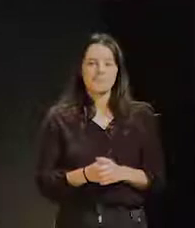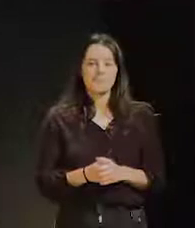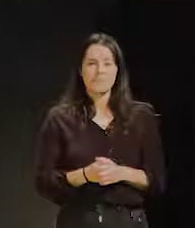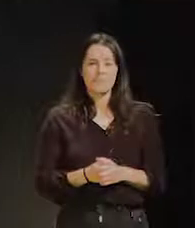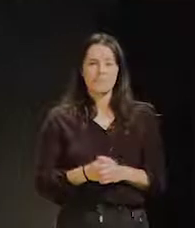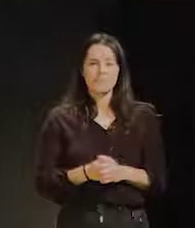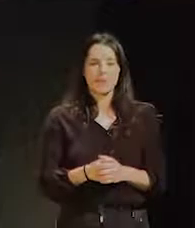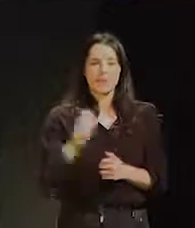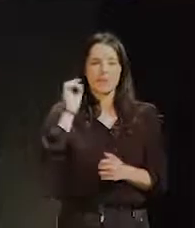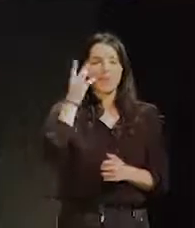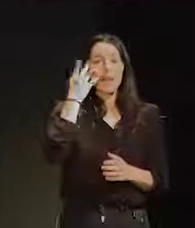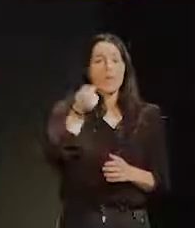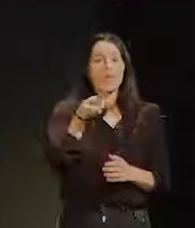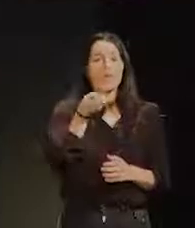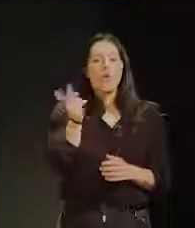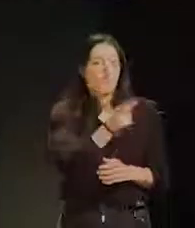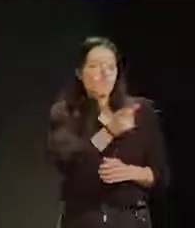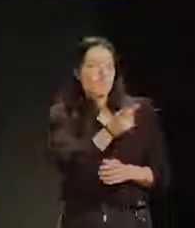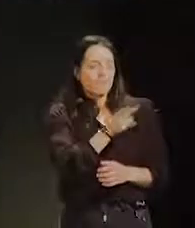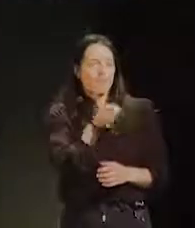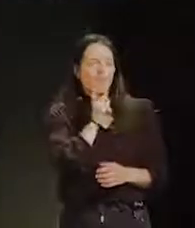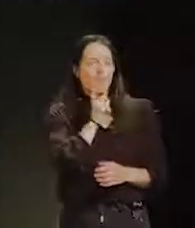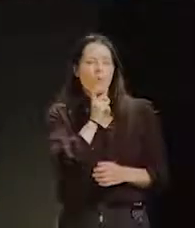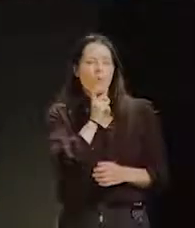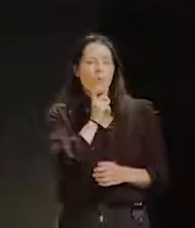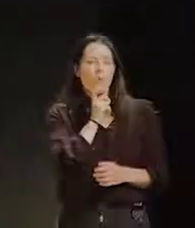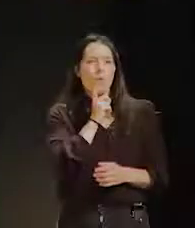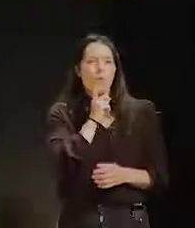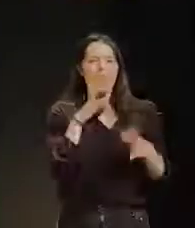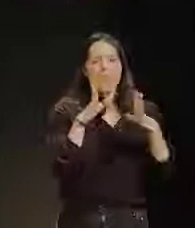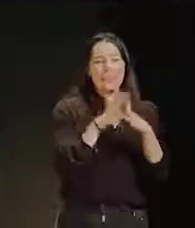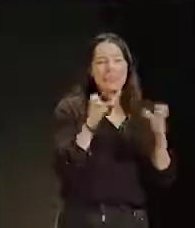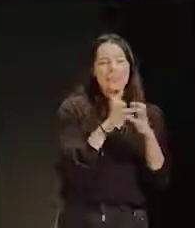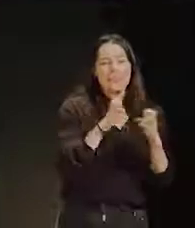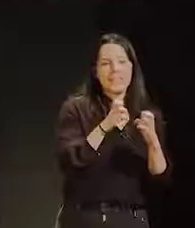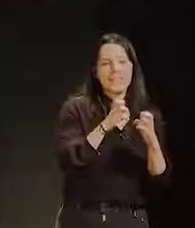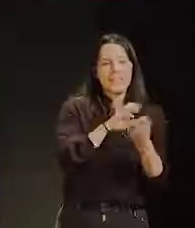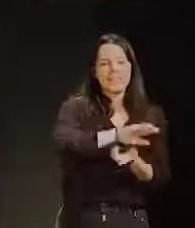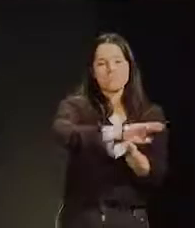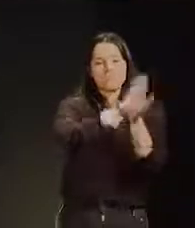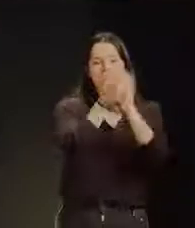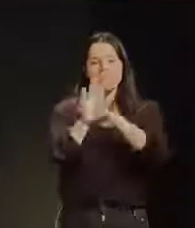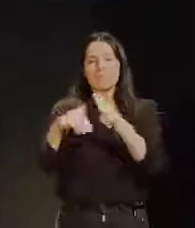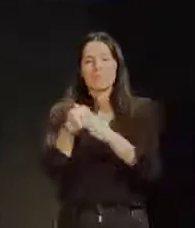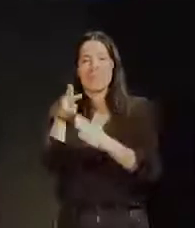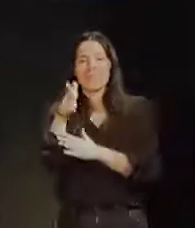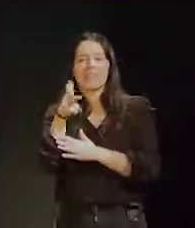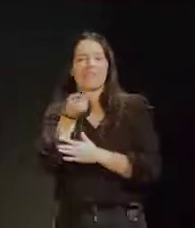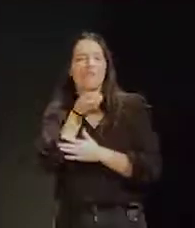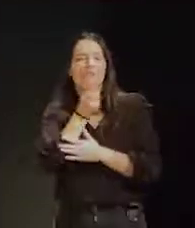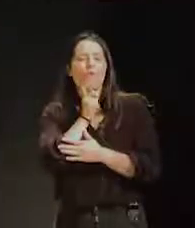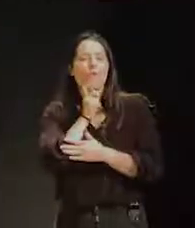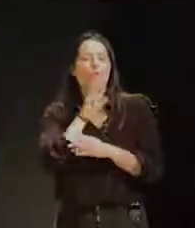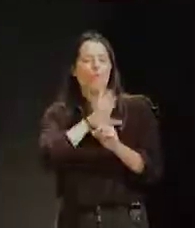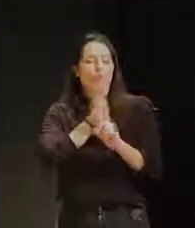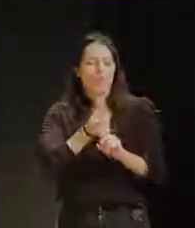desde la idea de cómo convertís las dos un deseo en un derecho. Esa ruta, ¿no?